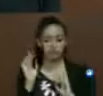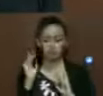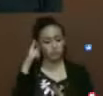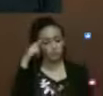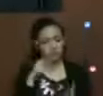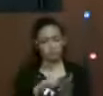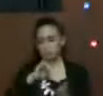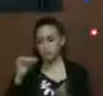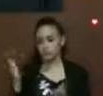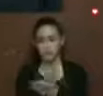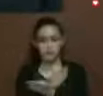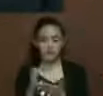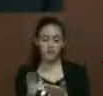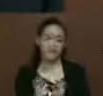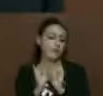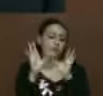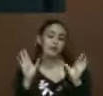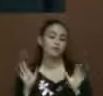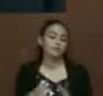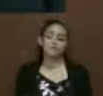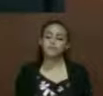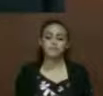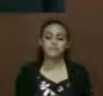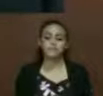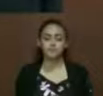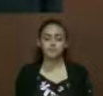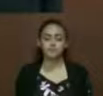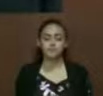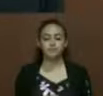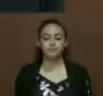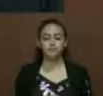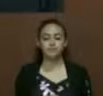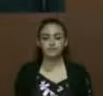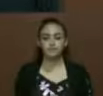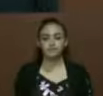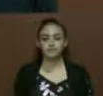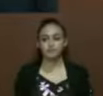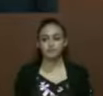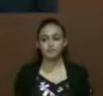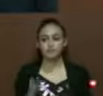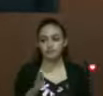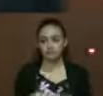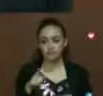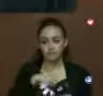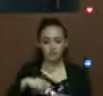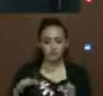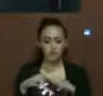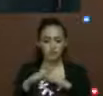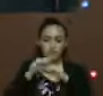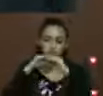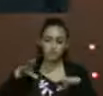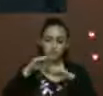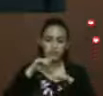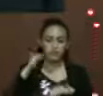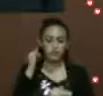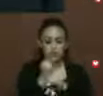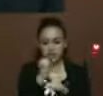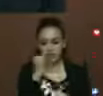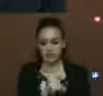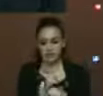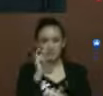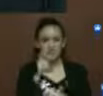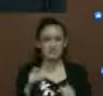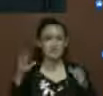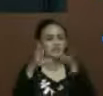es un exceso, ahora está, pues se facilita pues por las redes hablar de